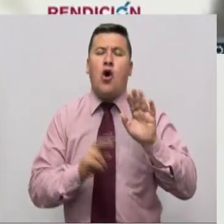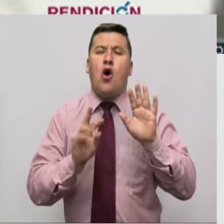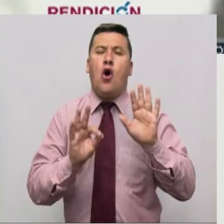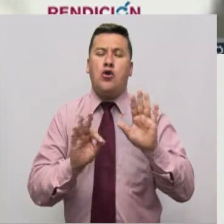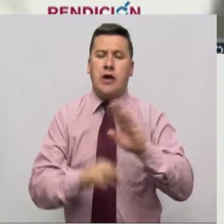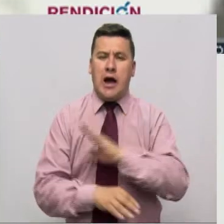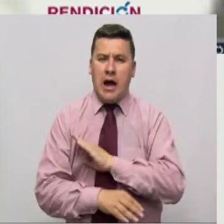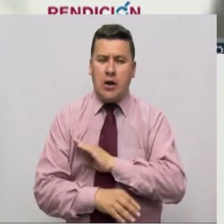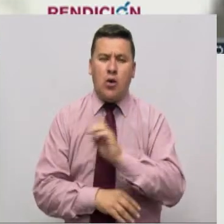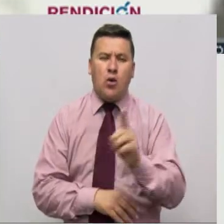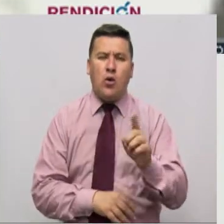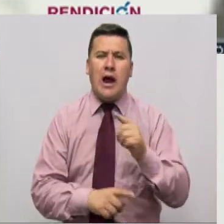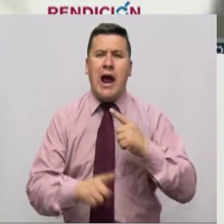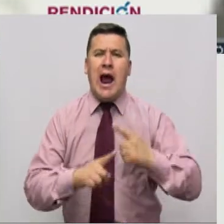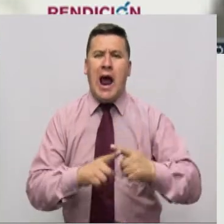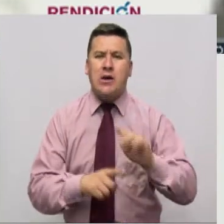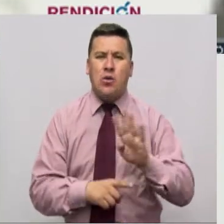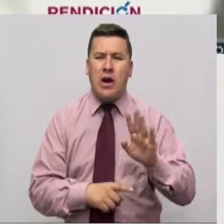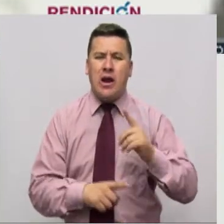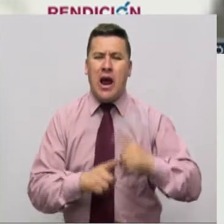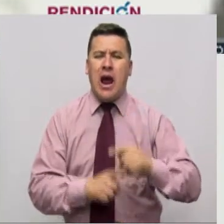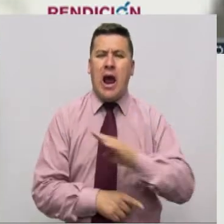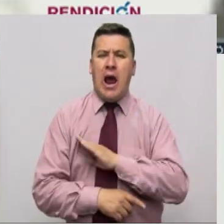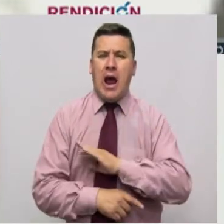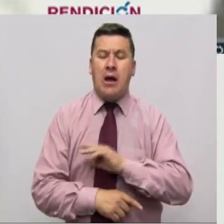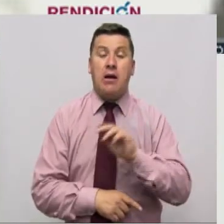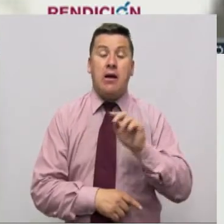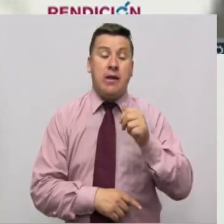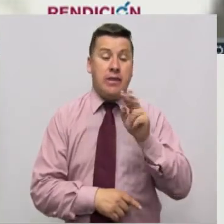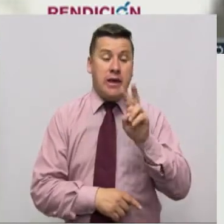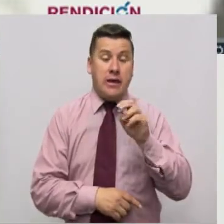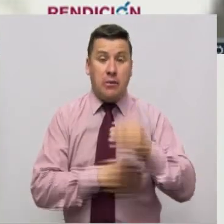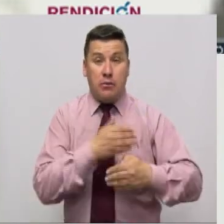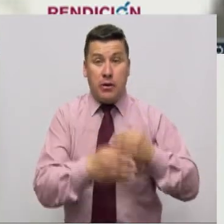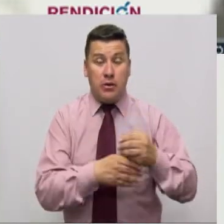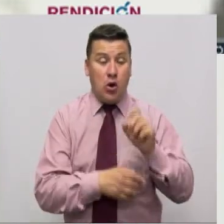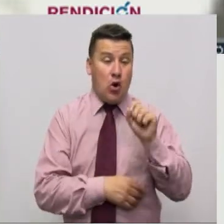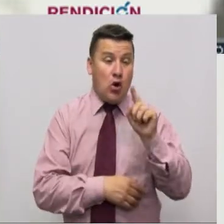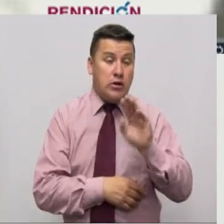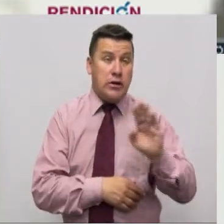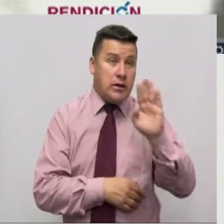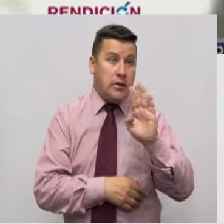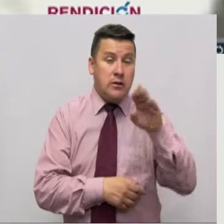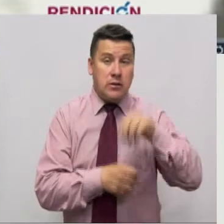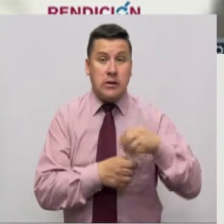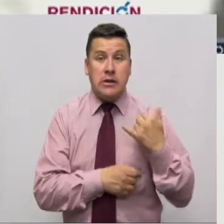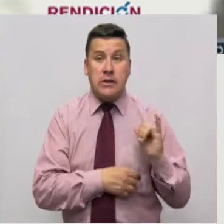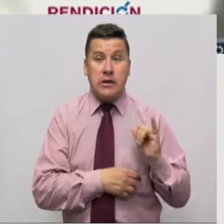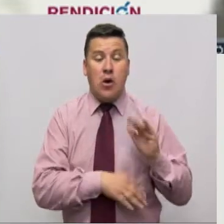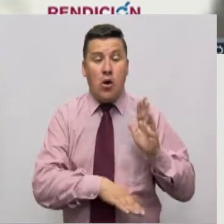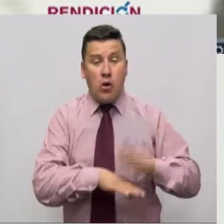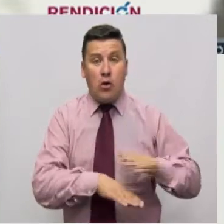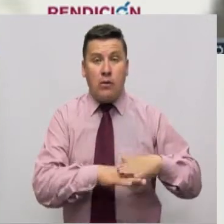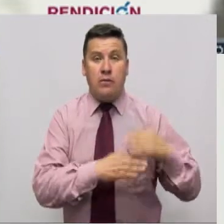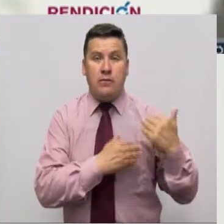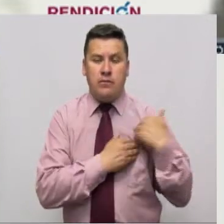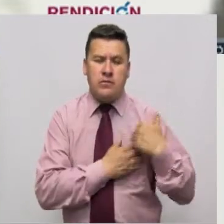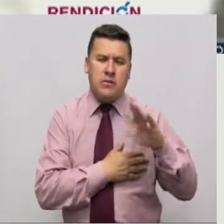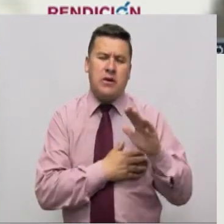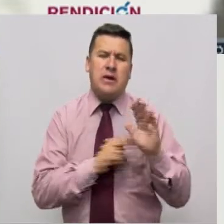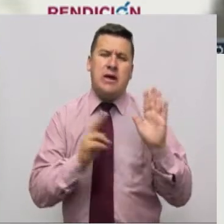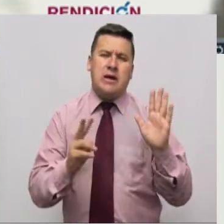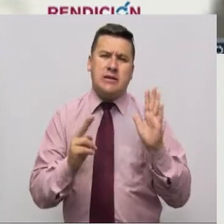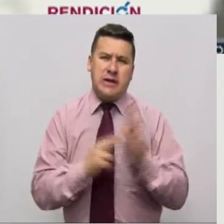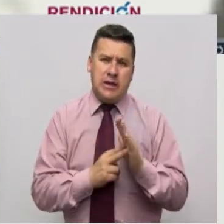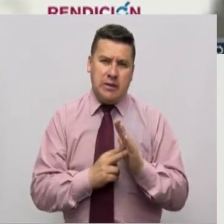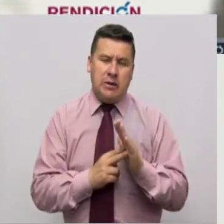8 alcaldes y 45 exalcaldes. En 17 procesos en 11 departamentos ya fueron imputados cargos por